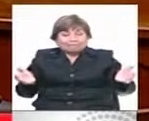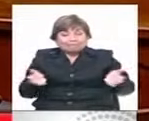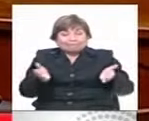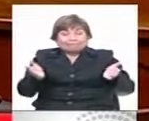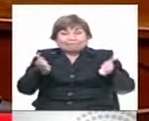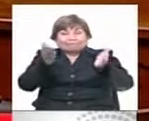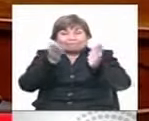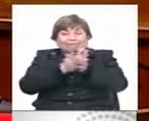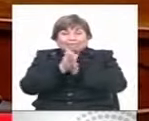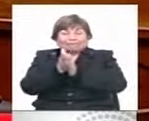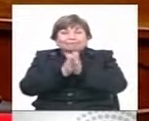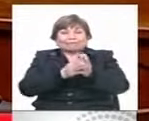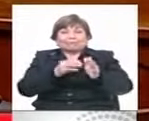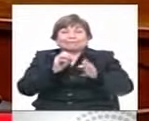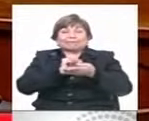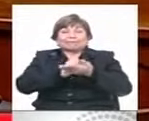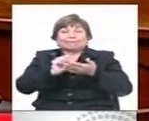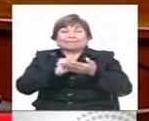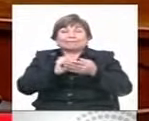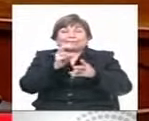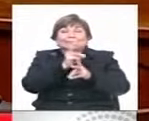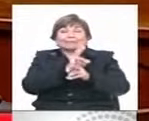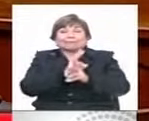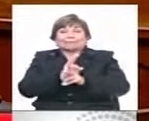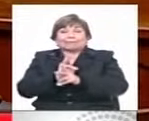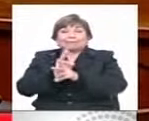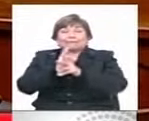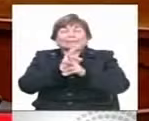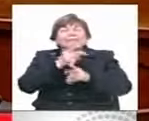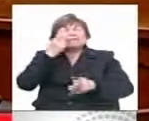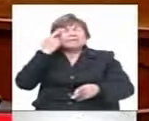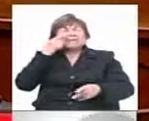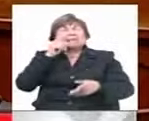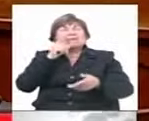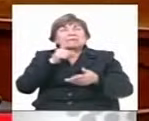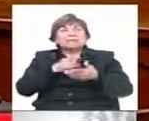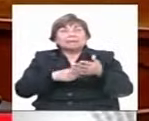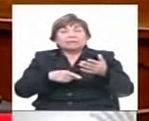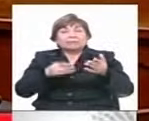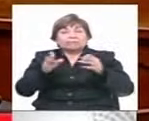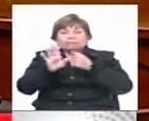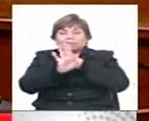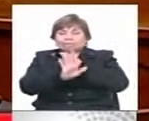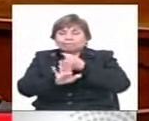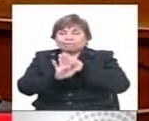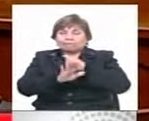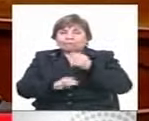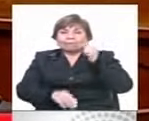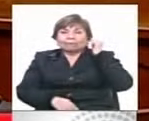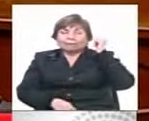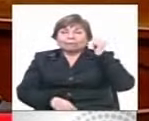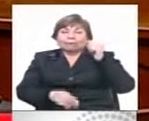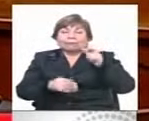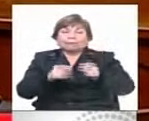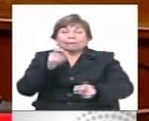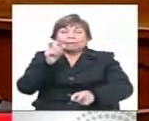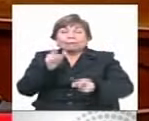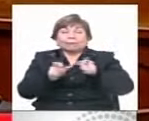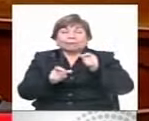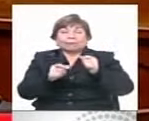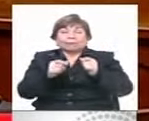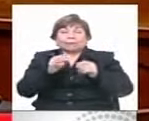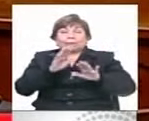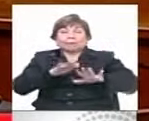del Sistema Nacional de Cuidados. ¿Para qué? Para proteger el derecho de cuidados